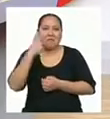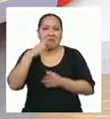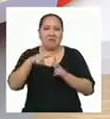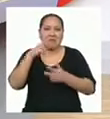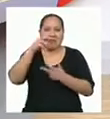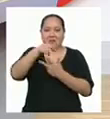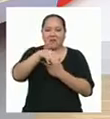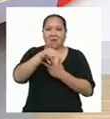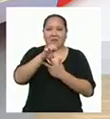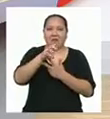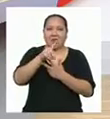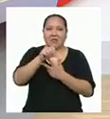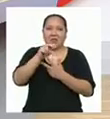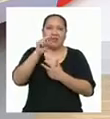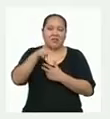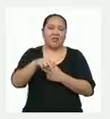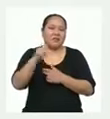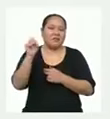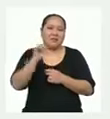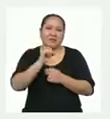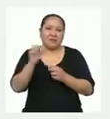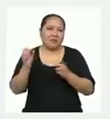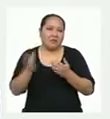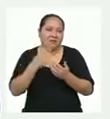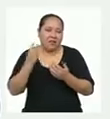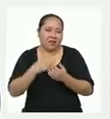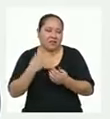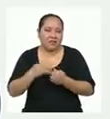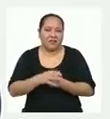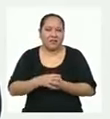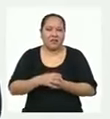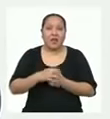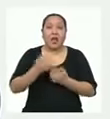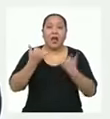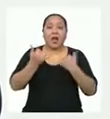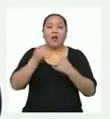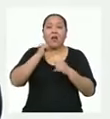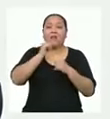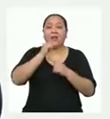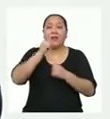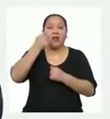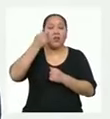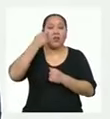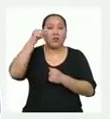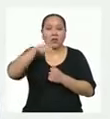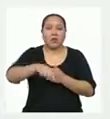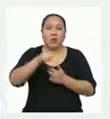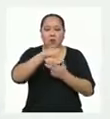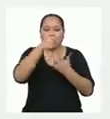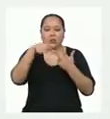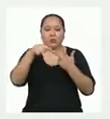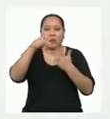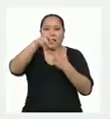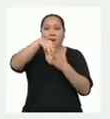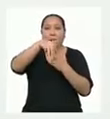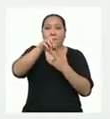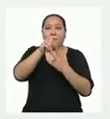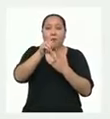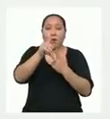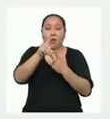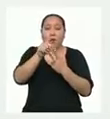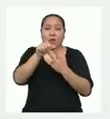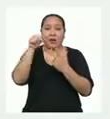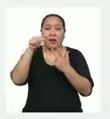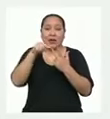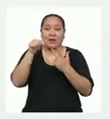es más sencillo de lo que su descripción suena, ¿no? Ahora solo les falta conocer una tendencia central más, la moda, que es el